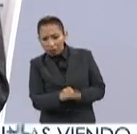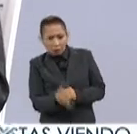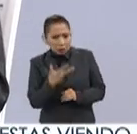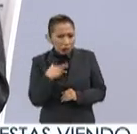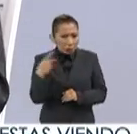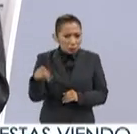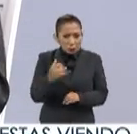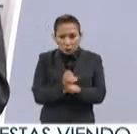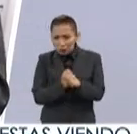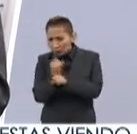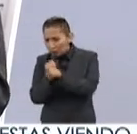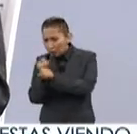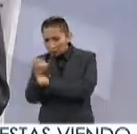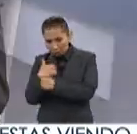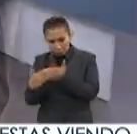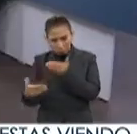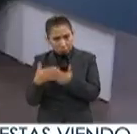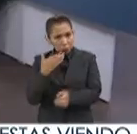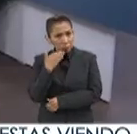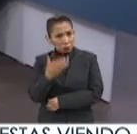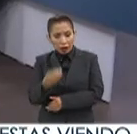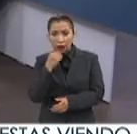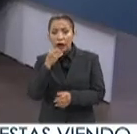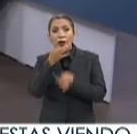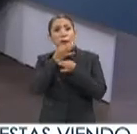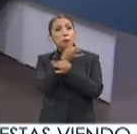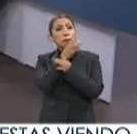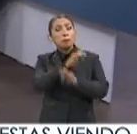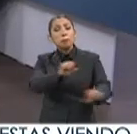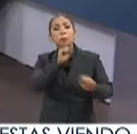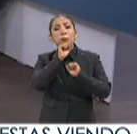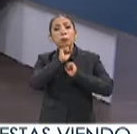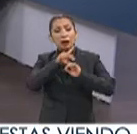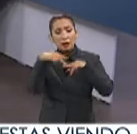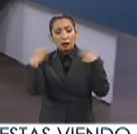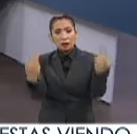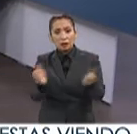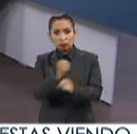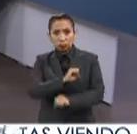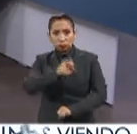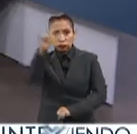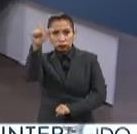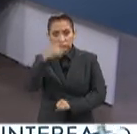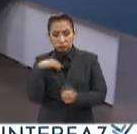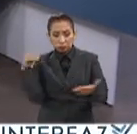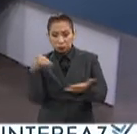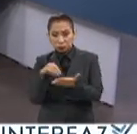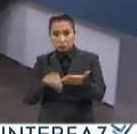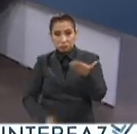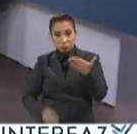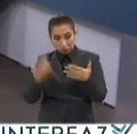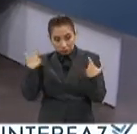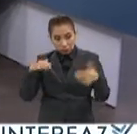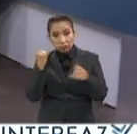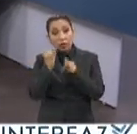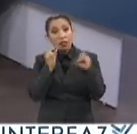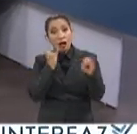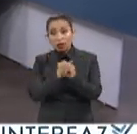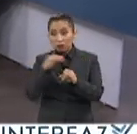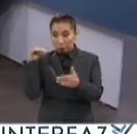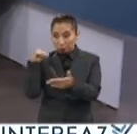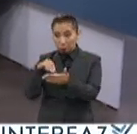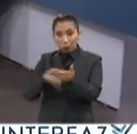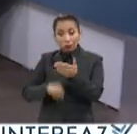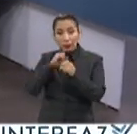tienen investigaciones de vanguardia, publicaciones en revistas de alto impacto, indizadas,